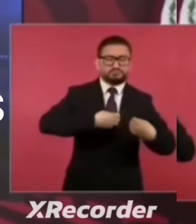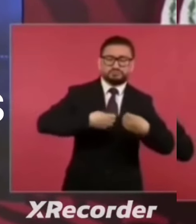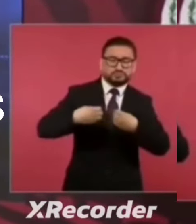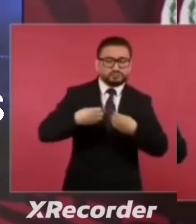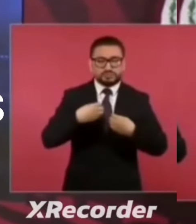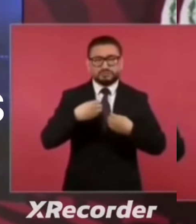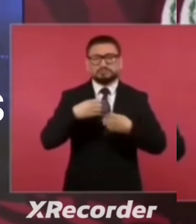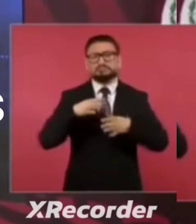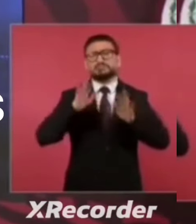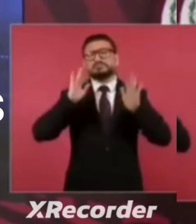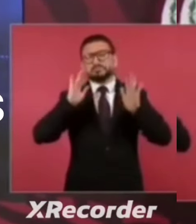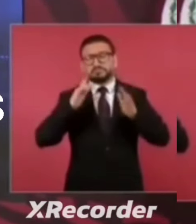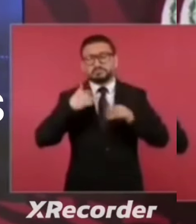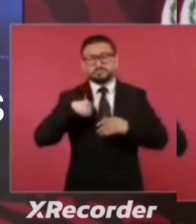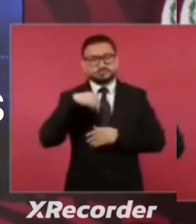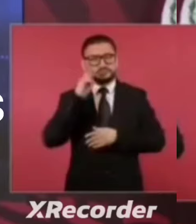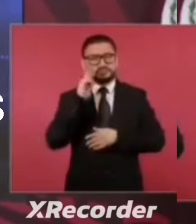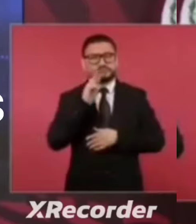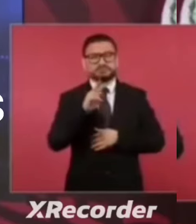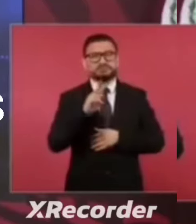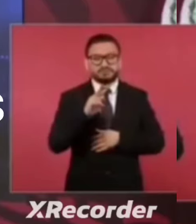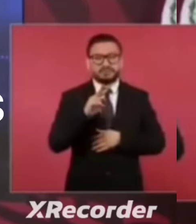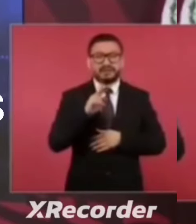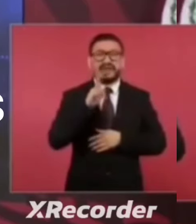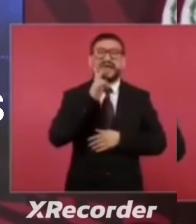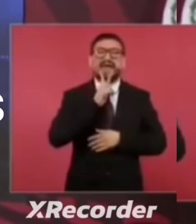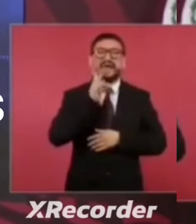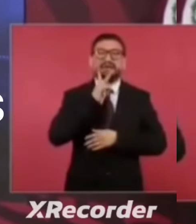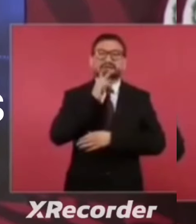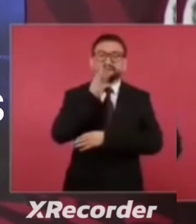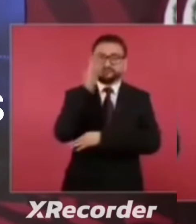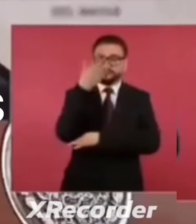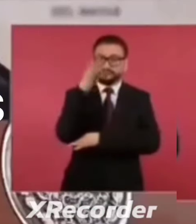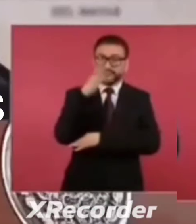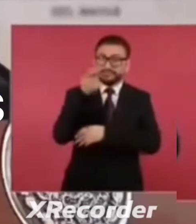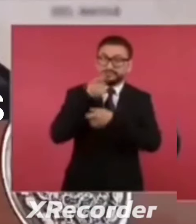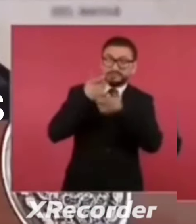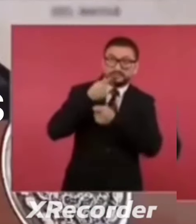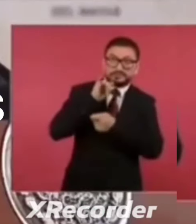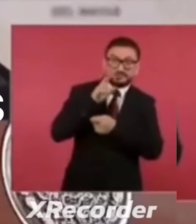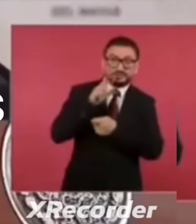me ocurrió ver si ya habían izado la bandera.